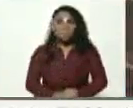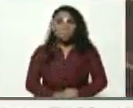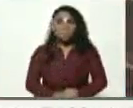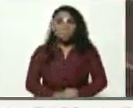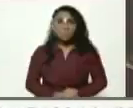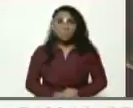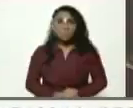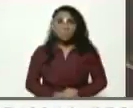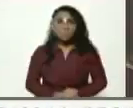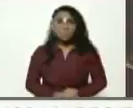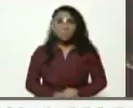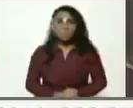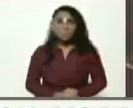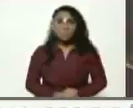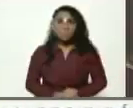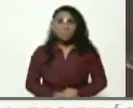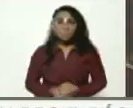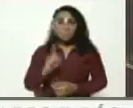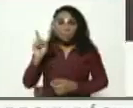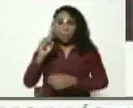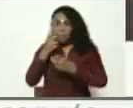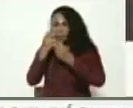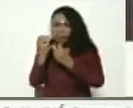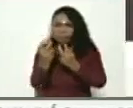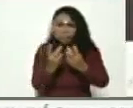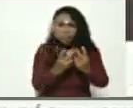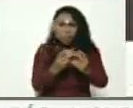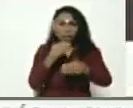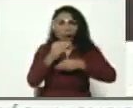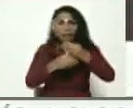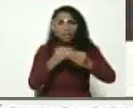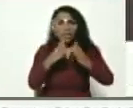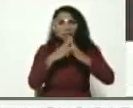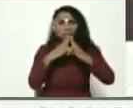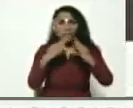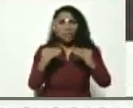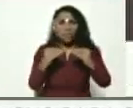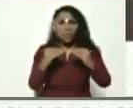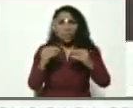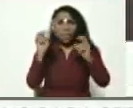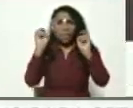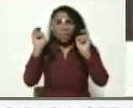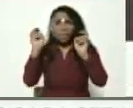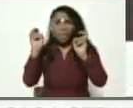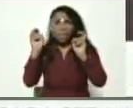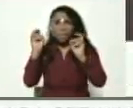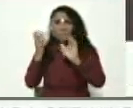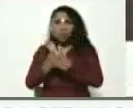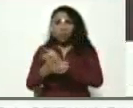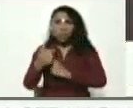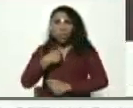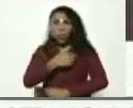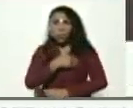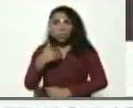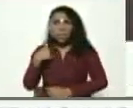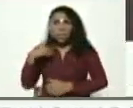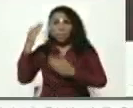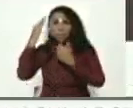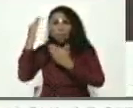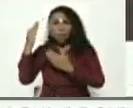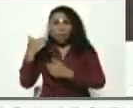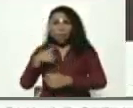Alejandro me evitó hacer todo el vocativo, pero quiero saludar a